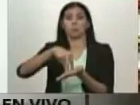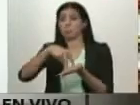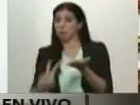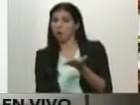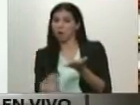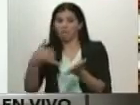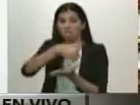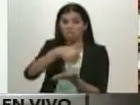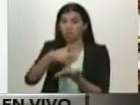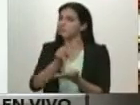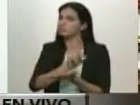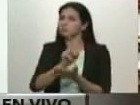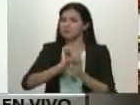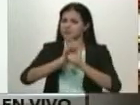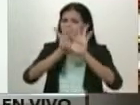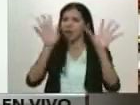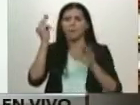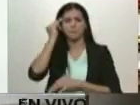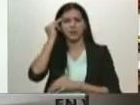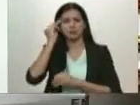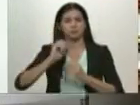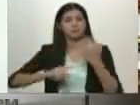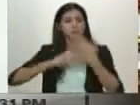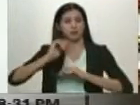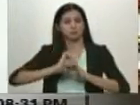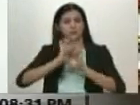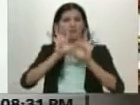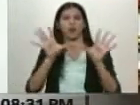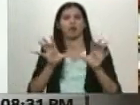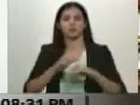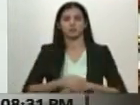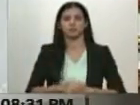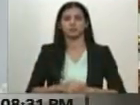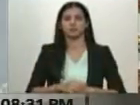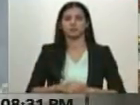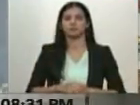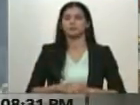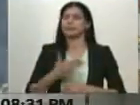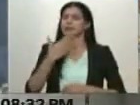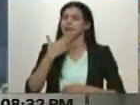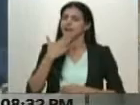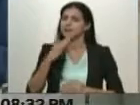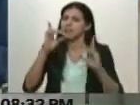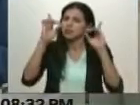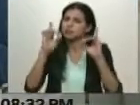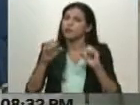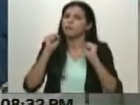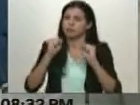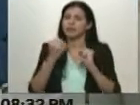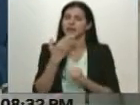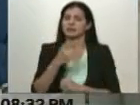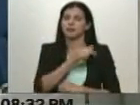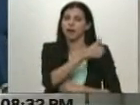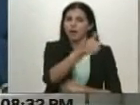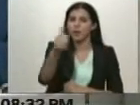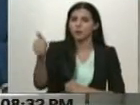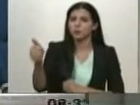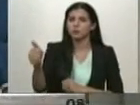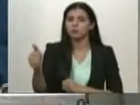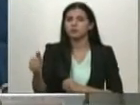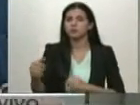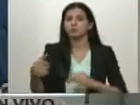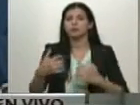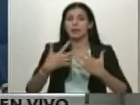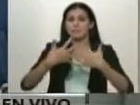y con la mente clara y los planes claros. Y agradezco la voluntad de verdad de todos los sectores de la